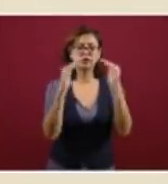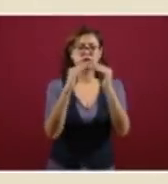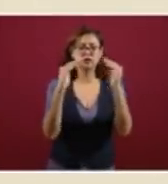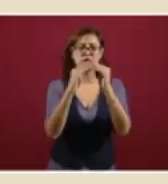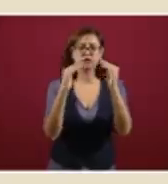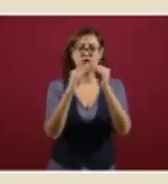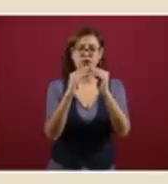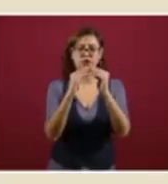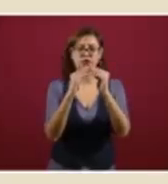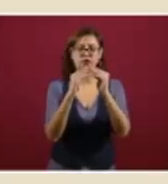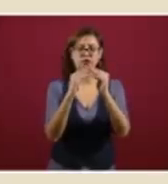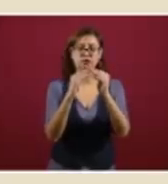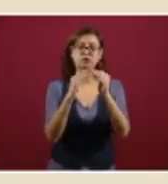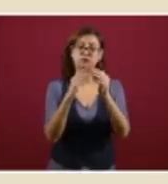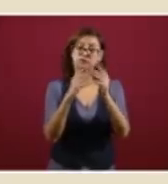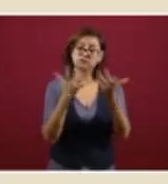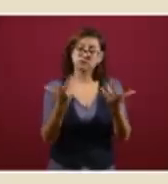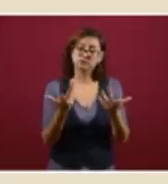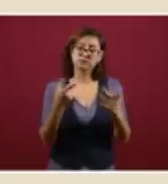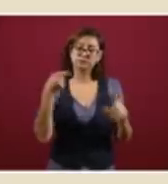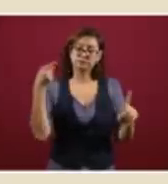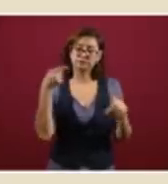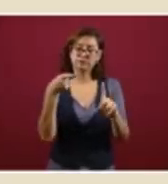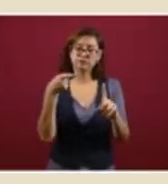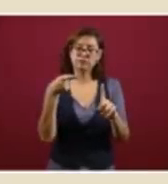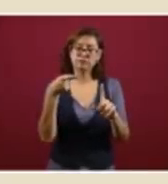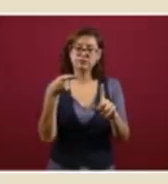su situación particular de cómo